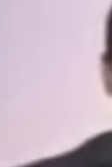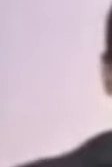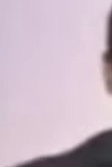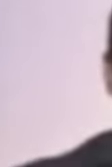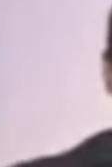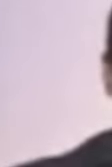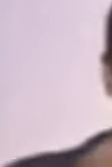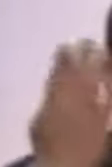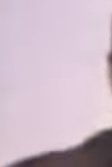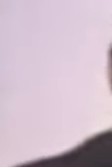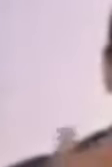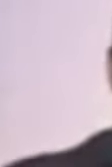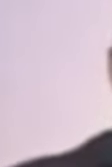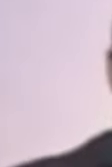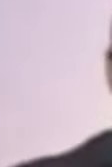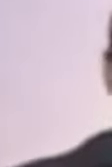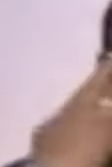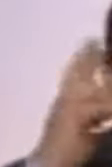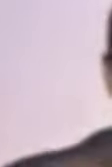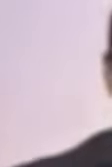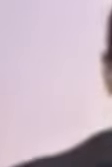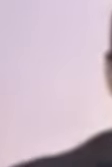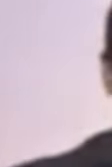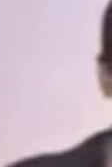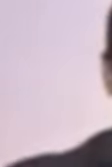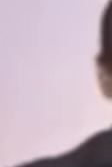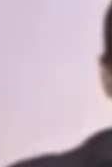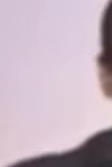tenía razón. Hay peruanos de primera y de segunda clase.